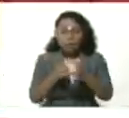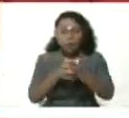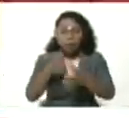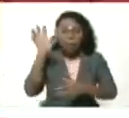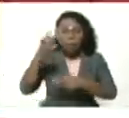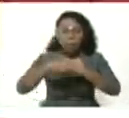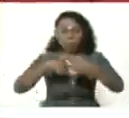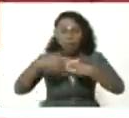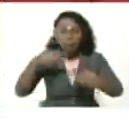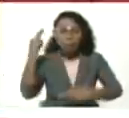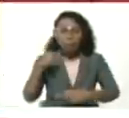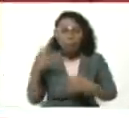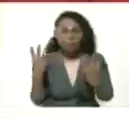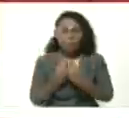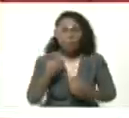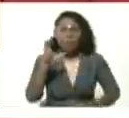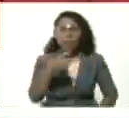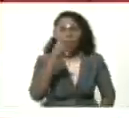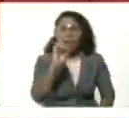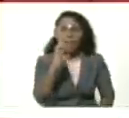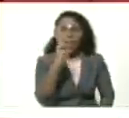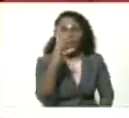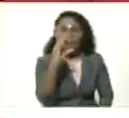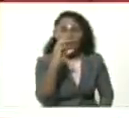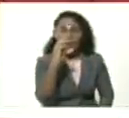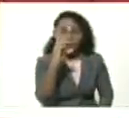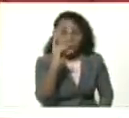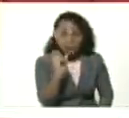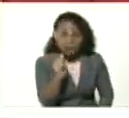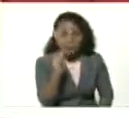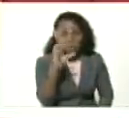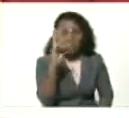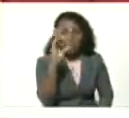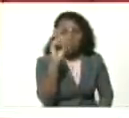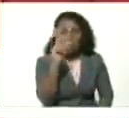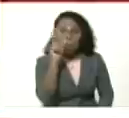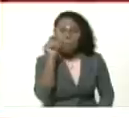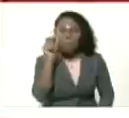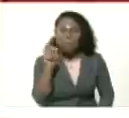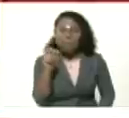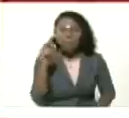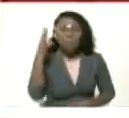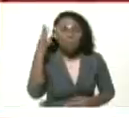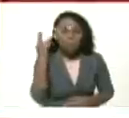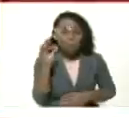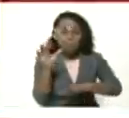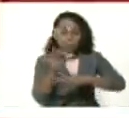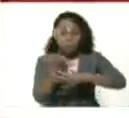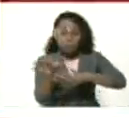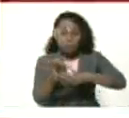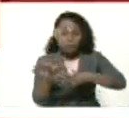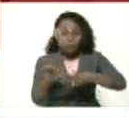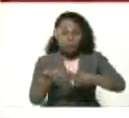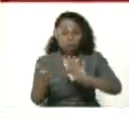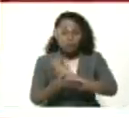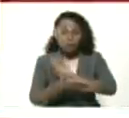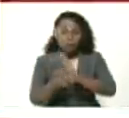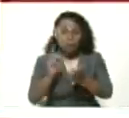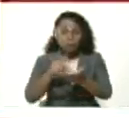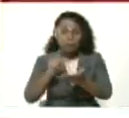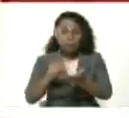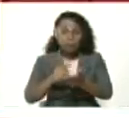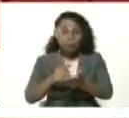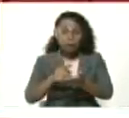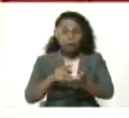Revolución Bolivariana, compañero Gerardo Márquez. Municipio Betijoque, Sonia Silva. Municipio Boconó, Alejandro